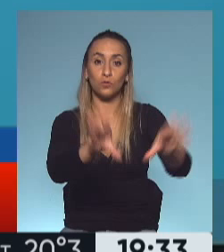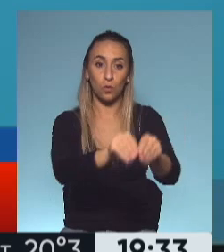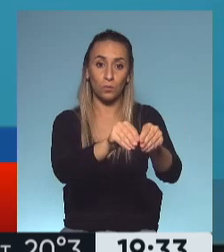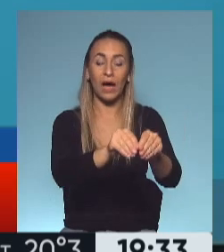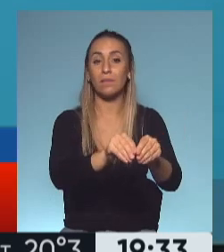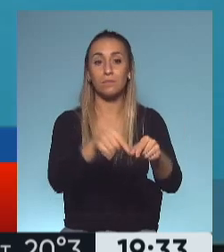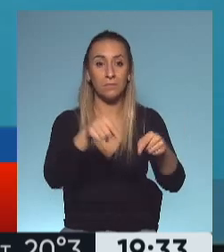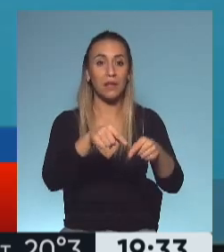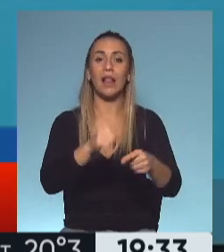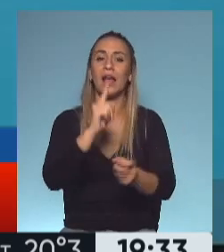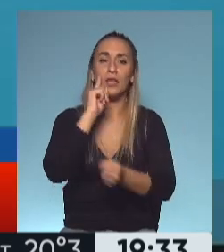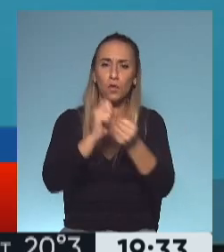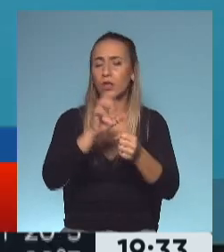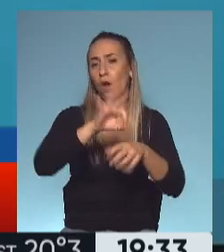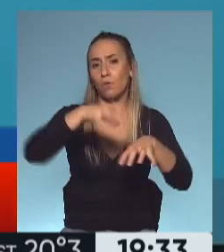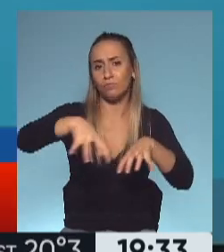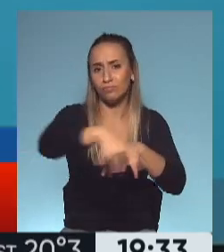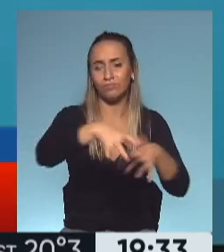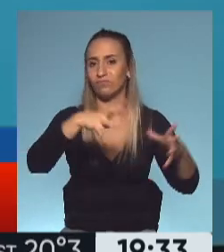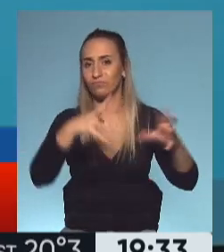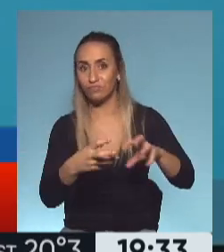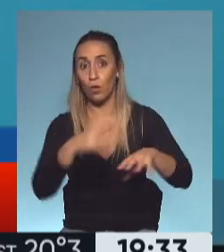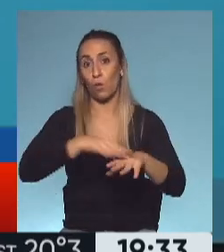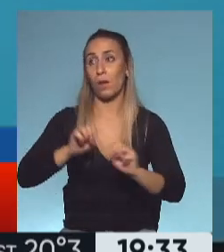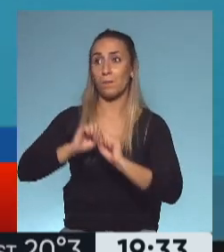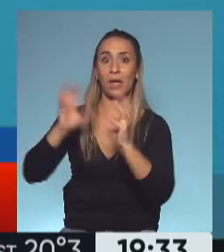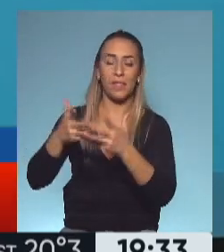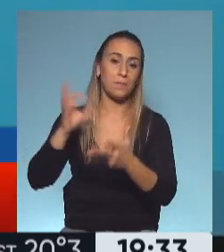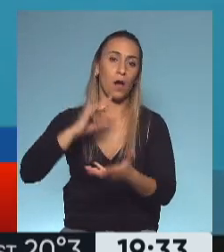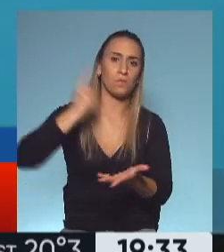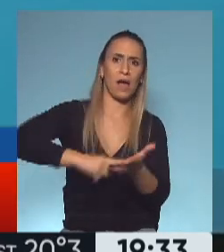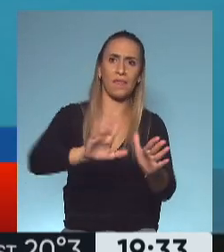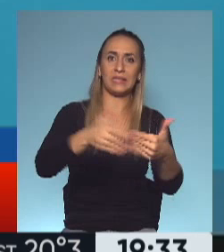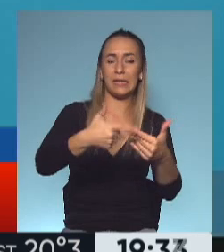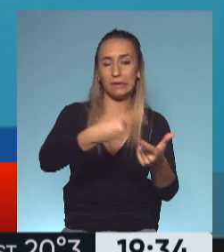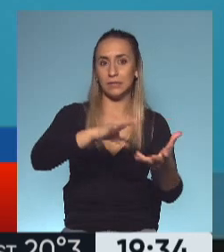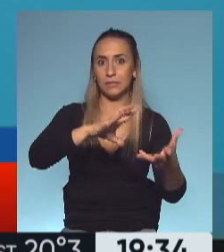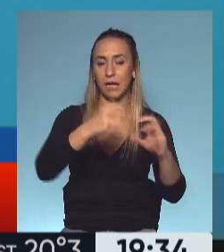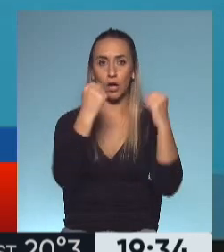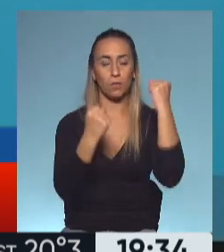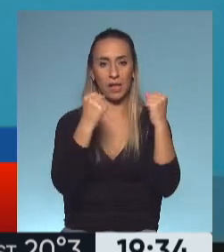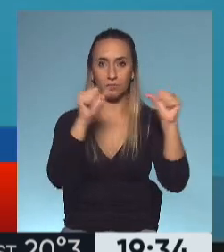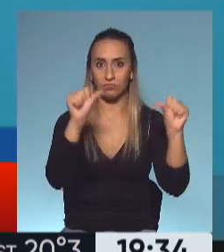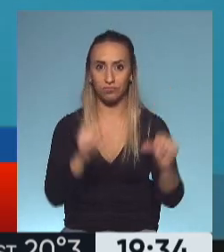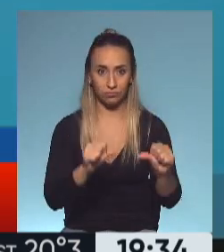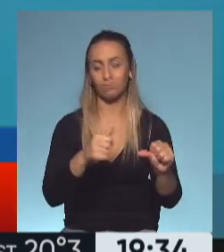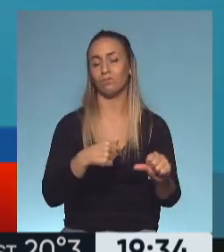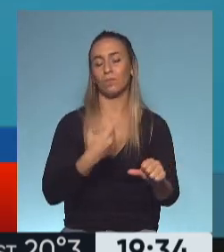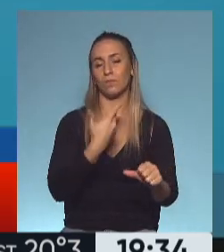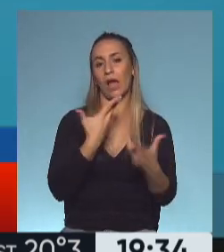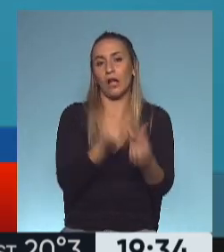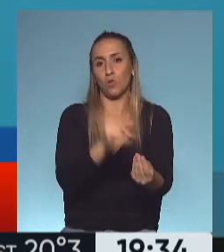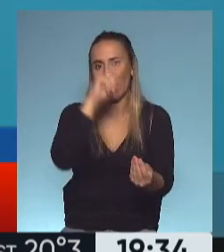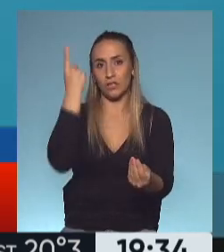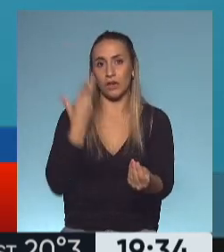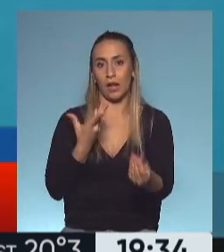y sectores más afectados por la pandemia y las restricciones. Son complementos de las ayudas nacionales.